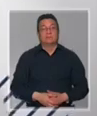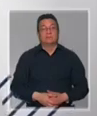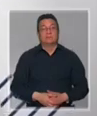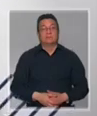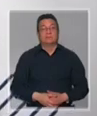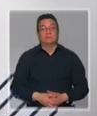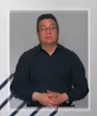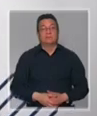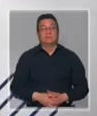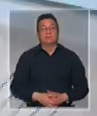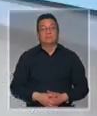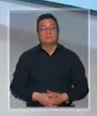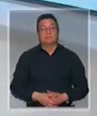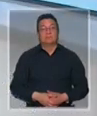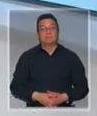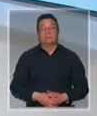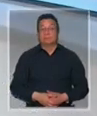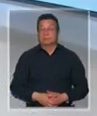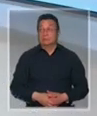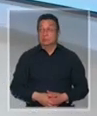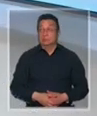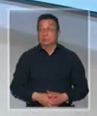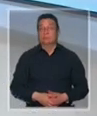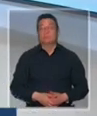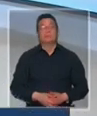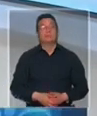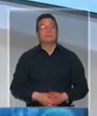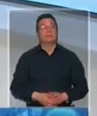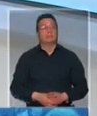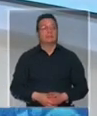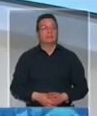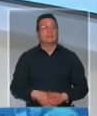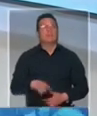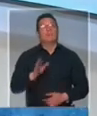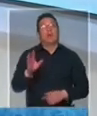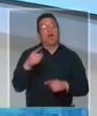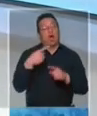Vamos con otras informaciones y por eso...